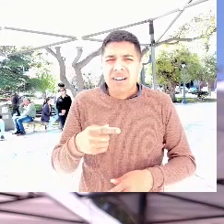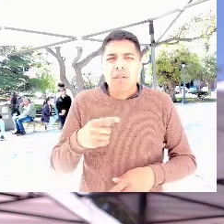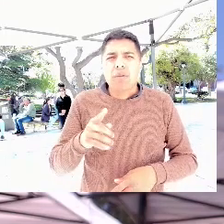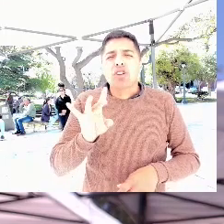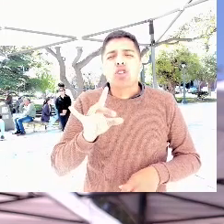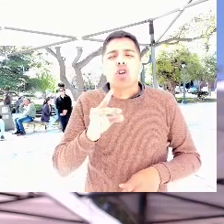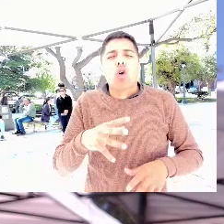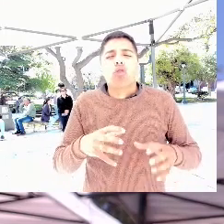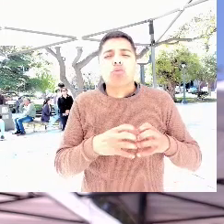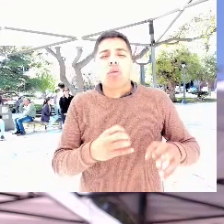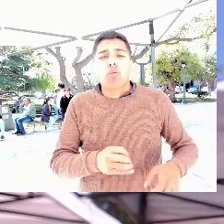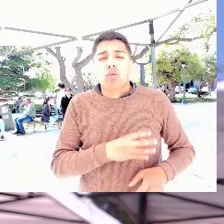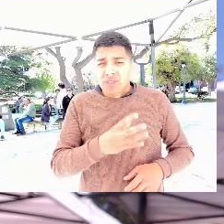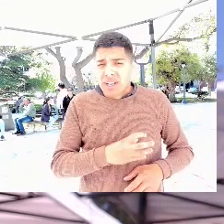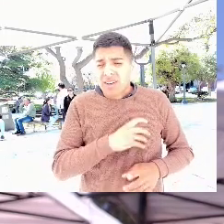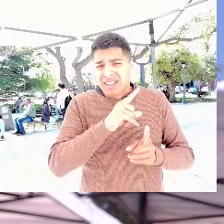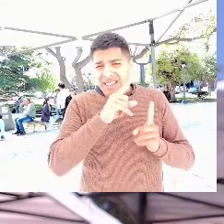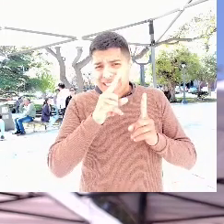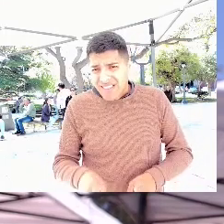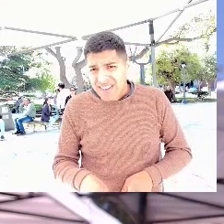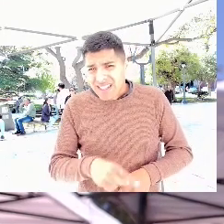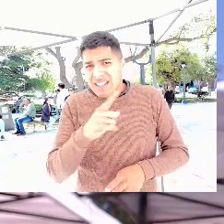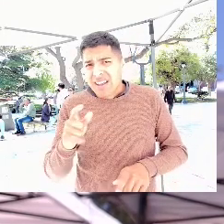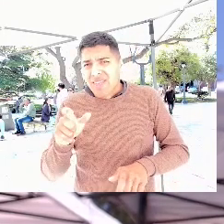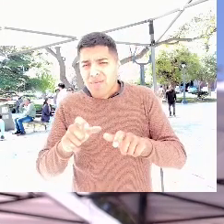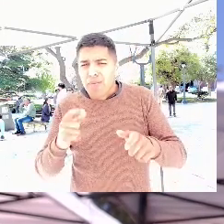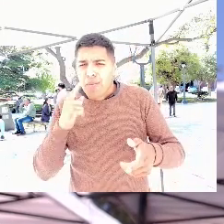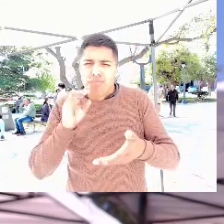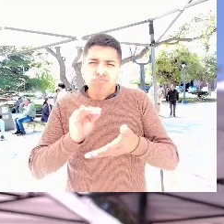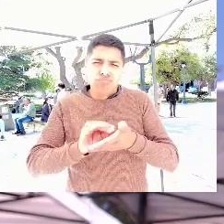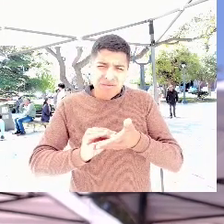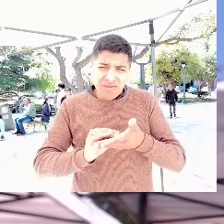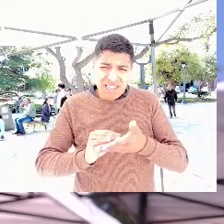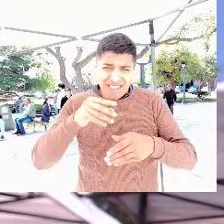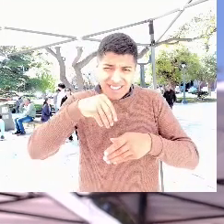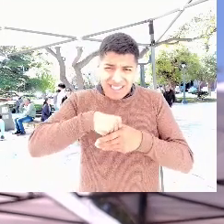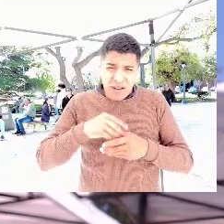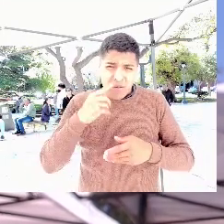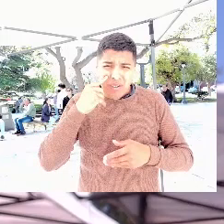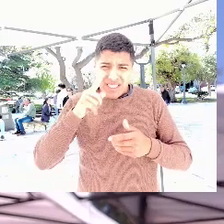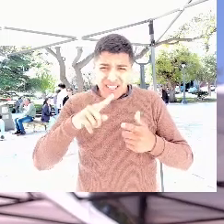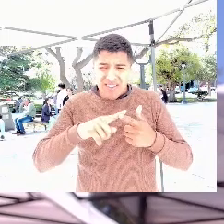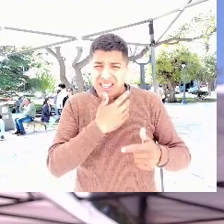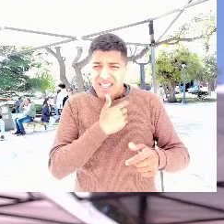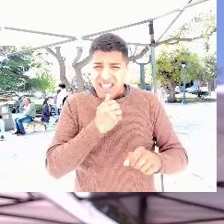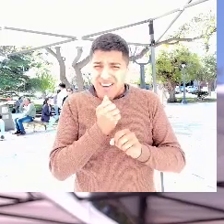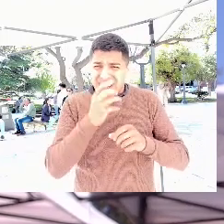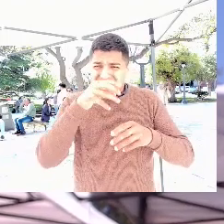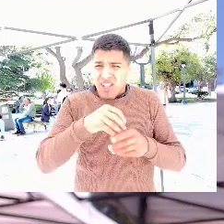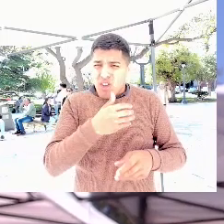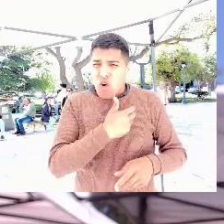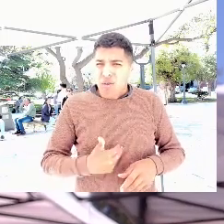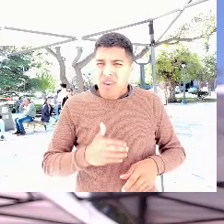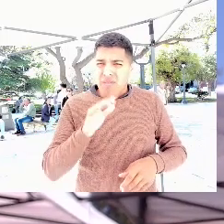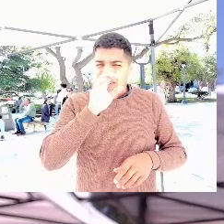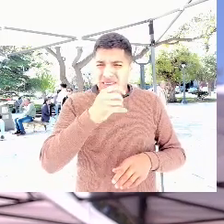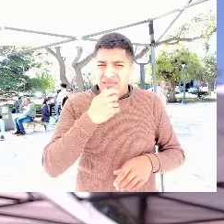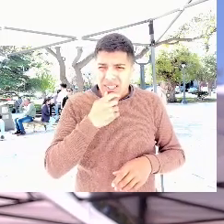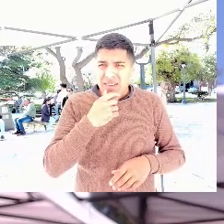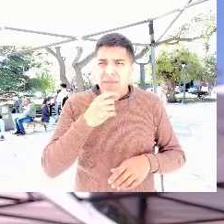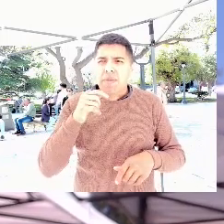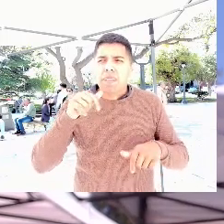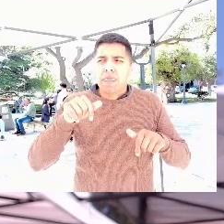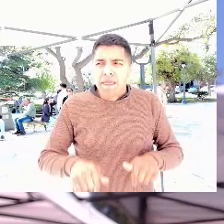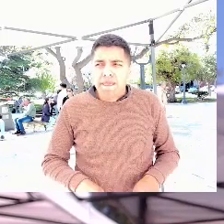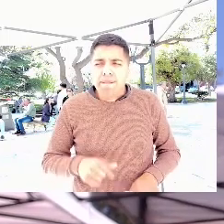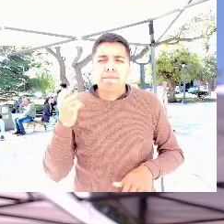cuerpo de voluntarios, sino que además fueron personales municipales y fueron personales provinciales. El poder hacer un cambio